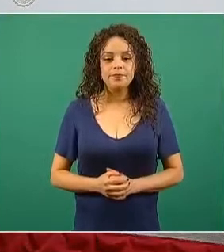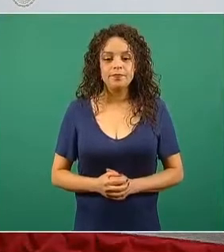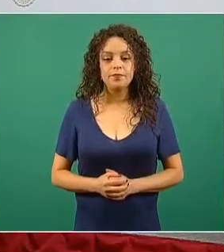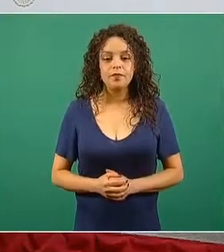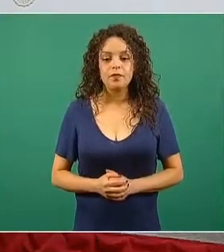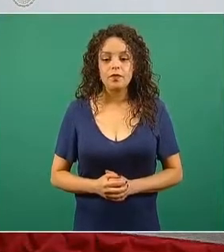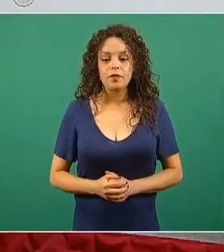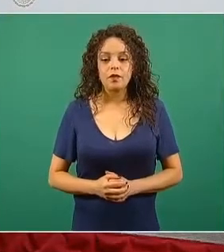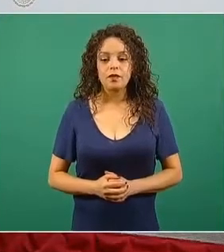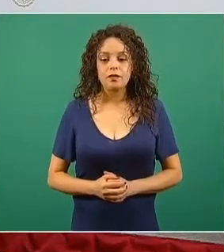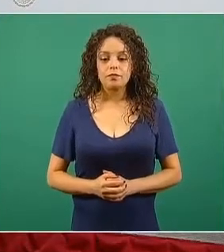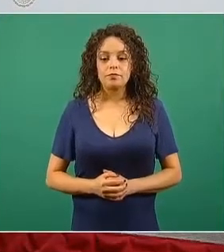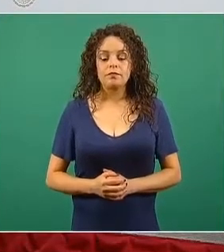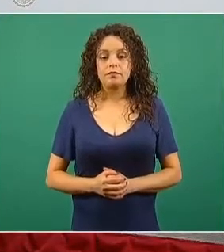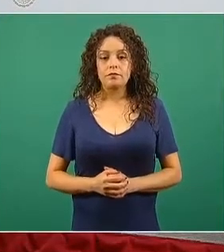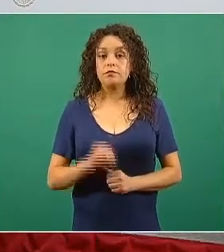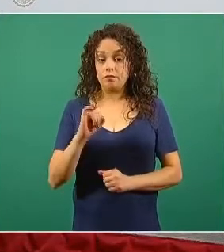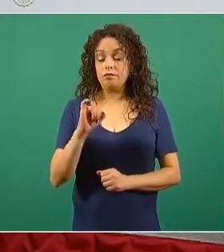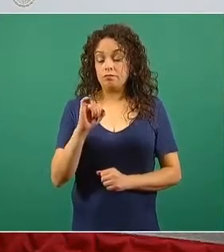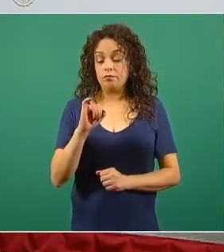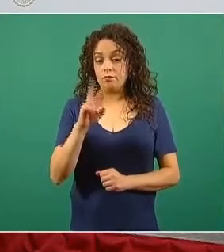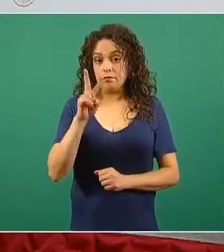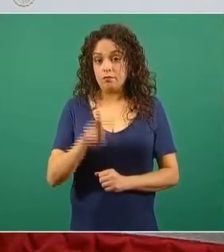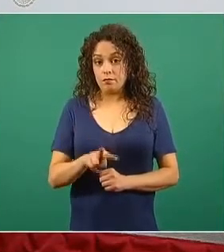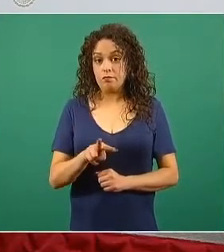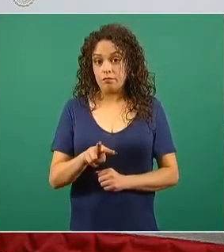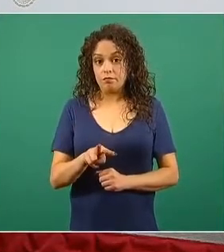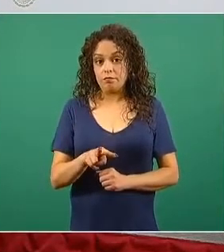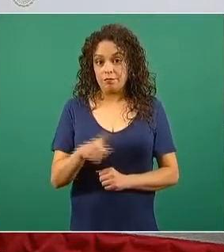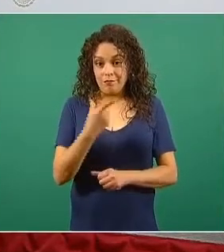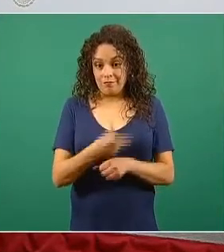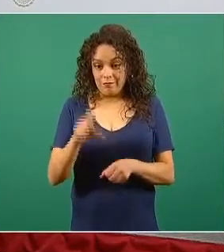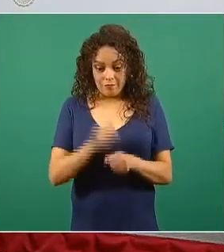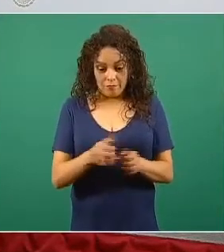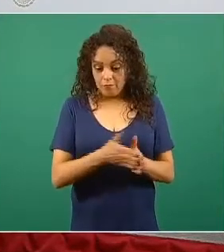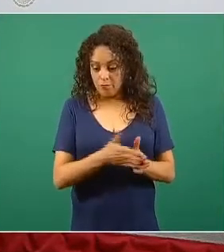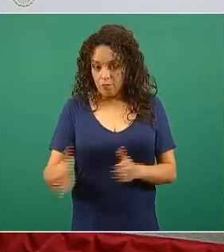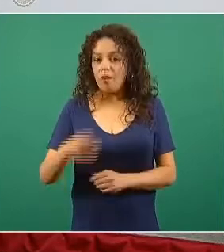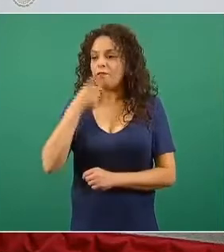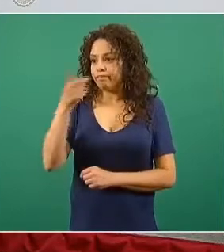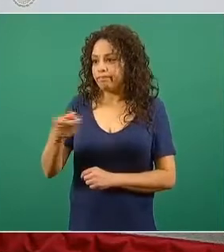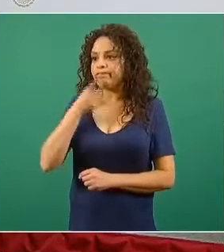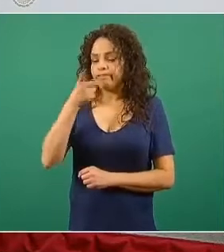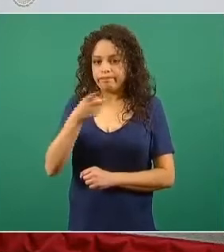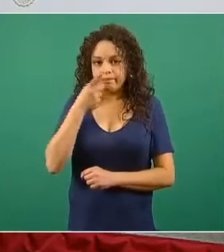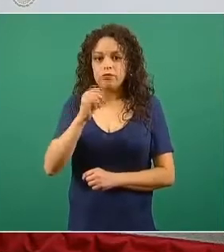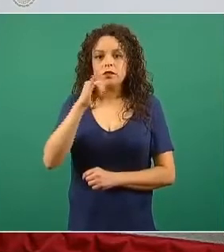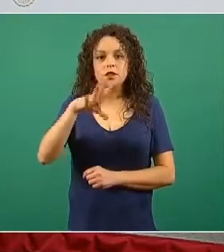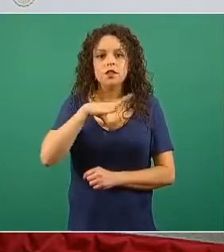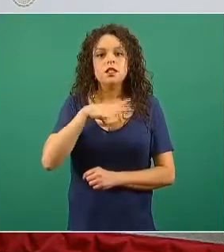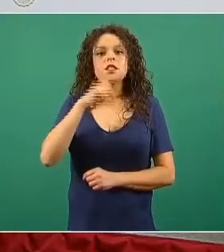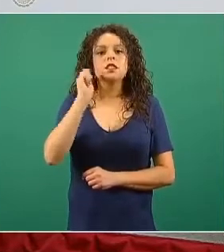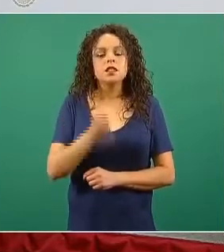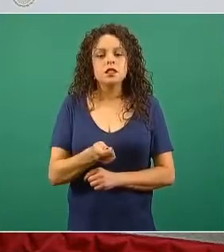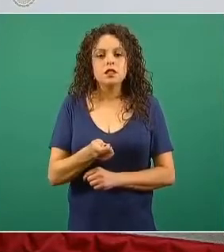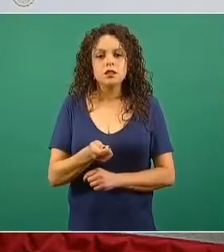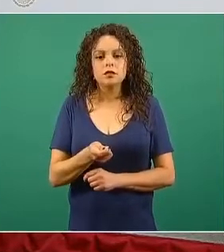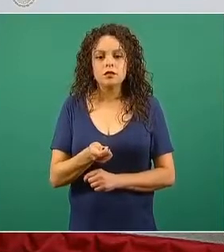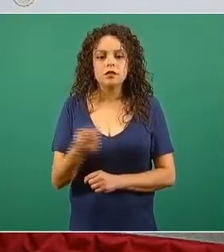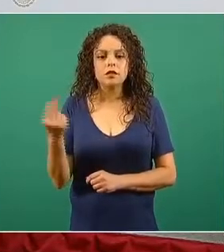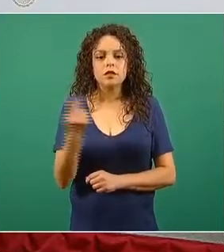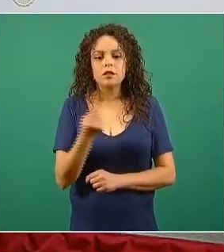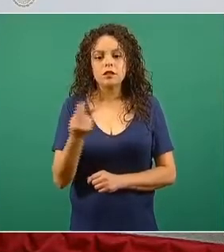Efectivamente, como se ha estado anunciando durante toda la semana, se definió llevar a cabo una intervención, en este